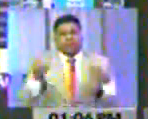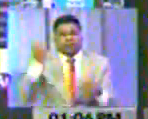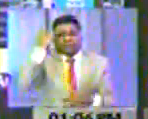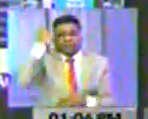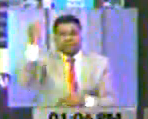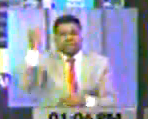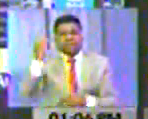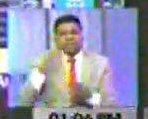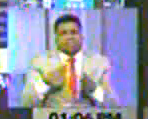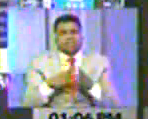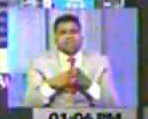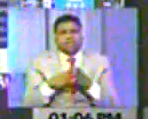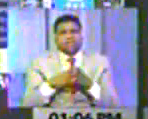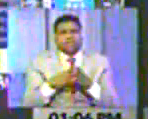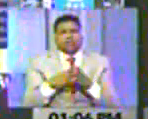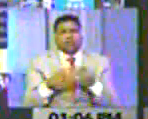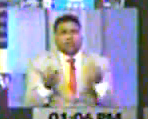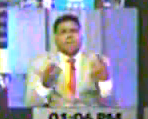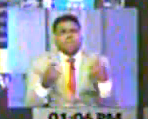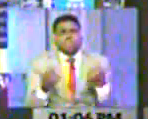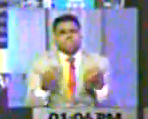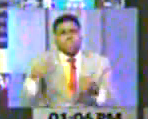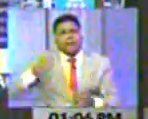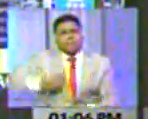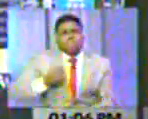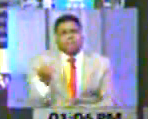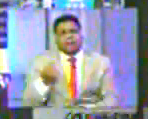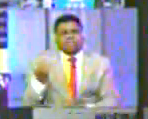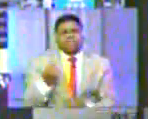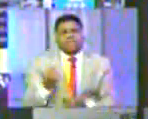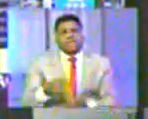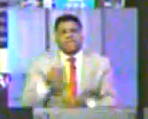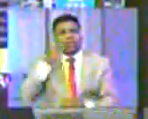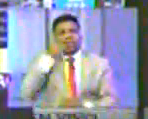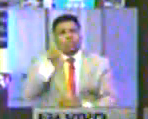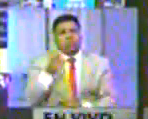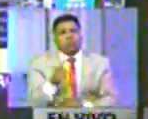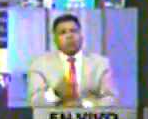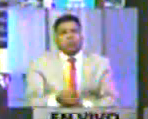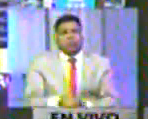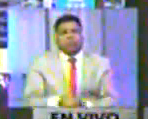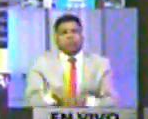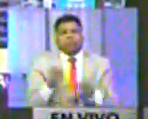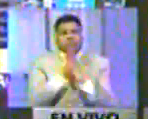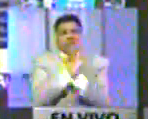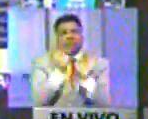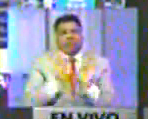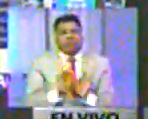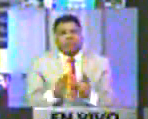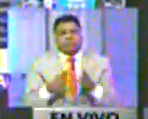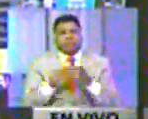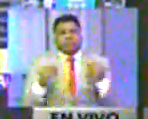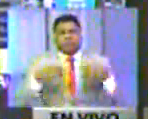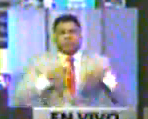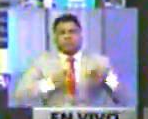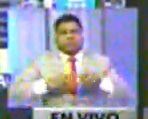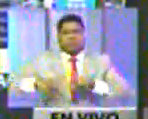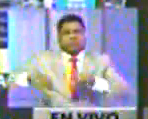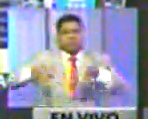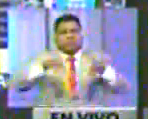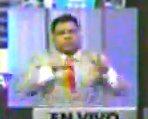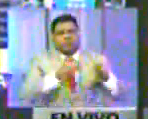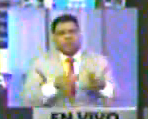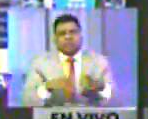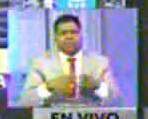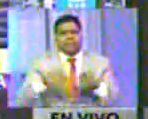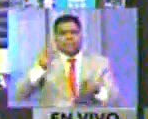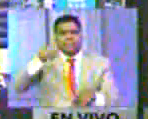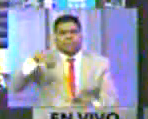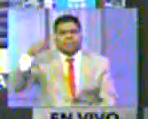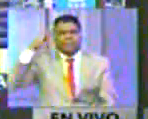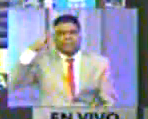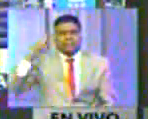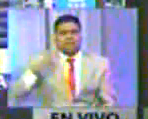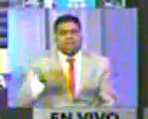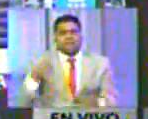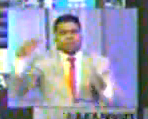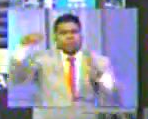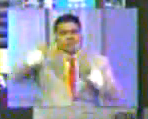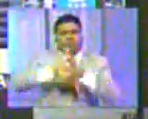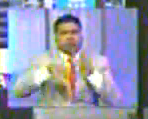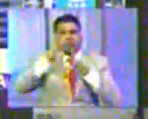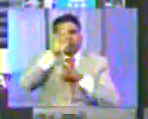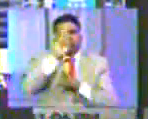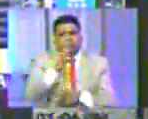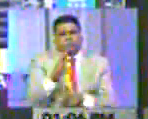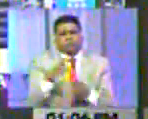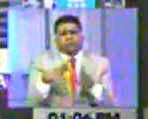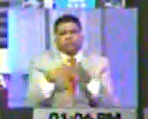criminal, policial, popular, estratégica, territorial y militar, con profundo respeto a los